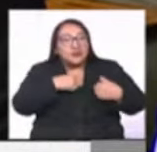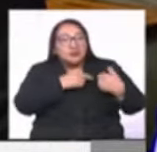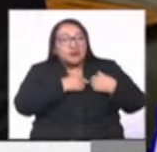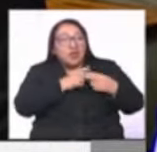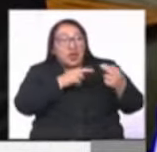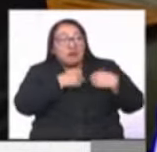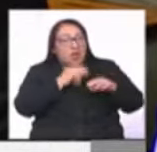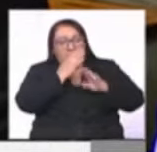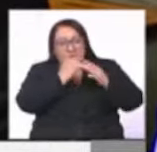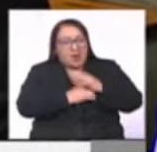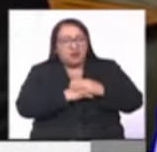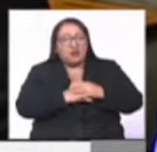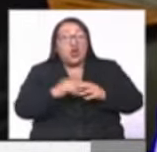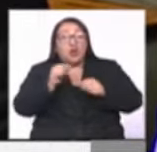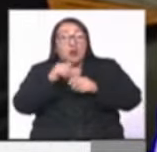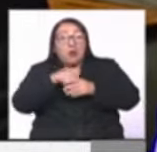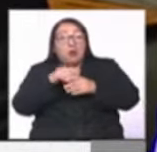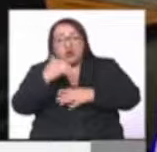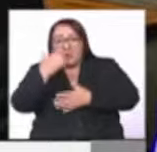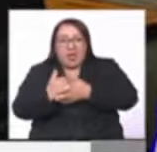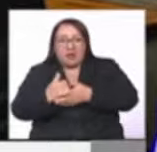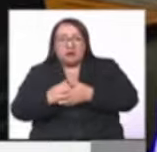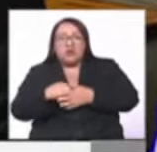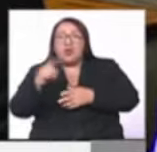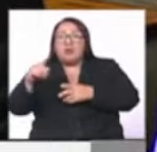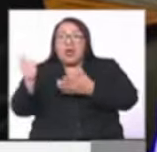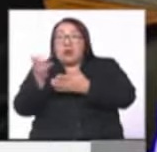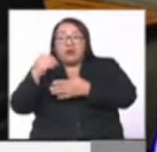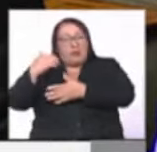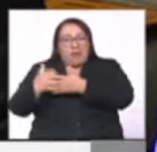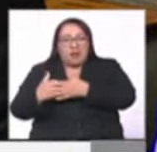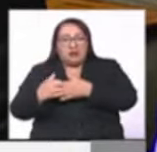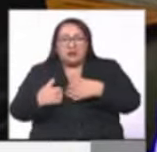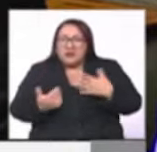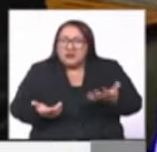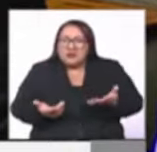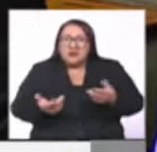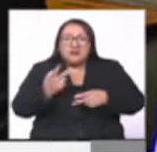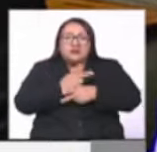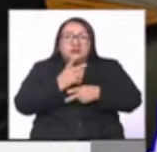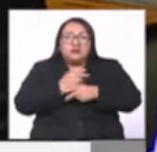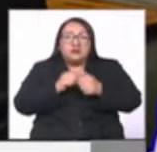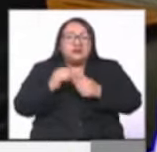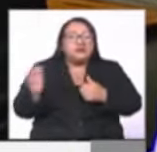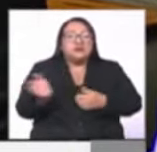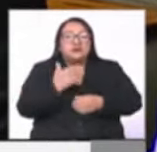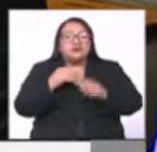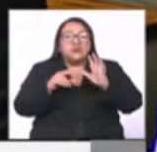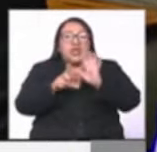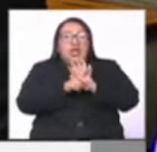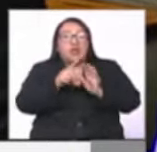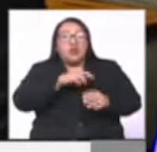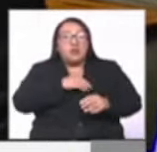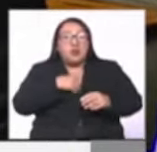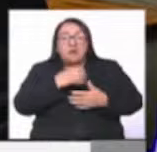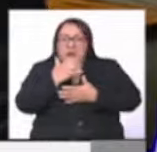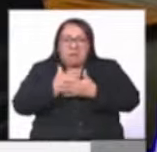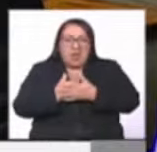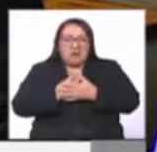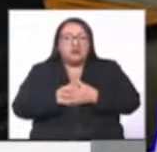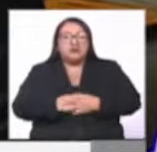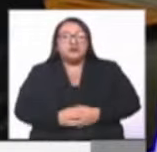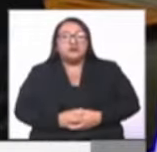sea rebajando el número de votos necesarios para su remoción sea procurando la salida de una de sus integrantes Por mandato de